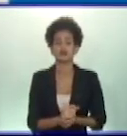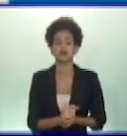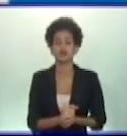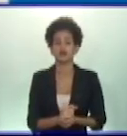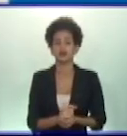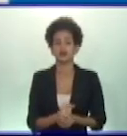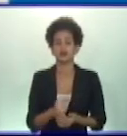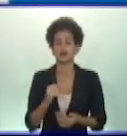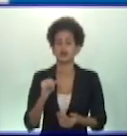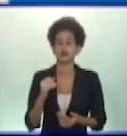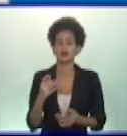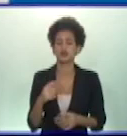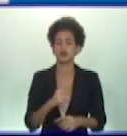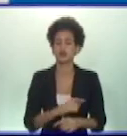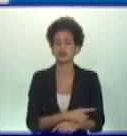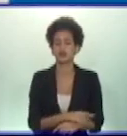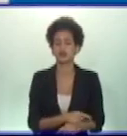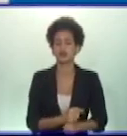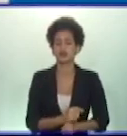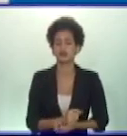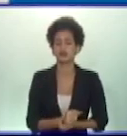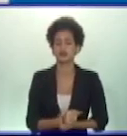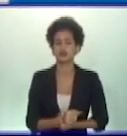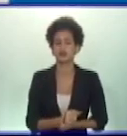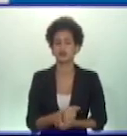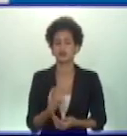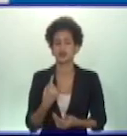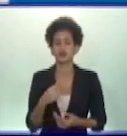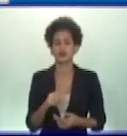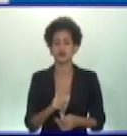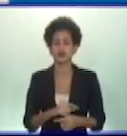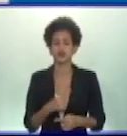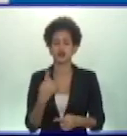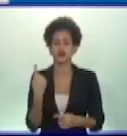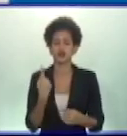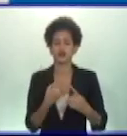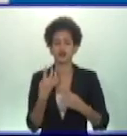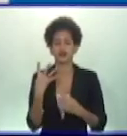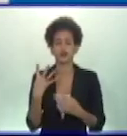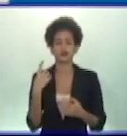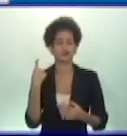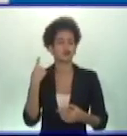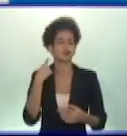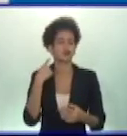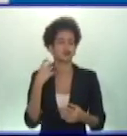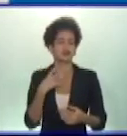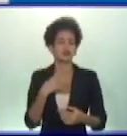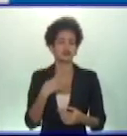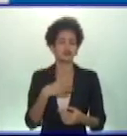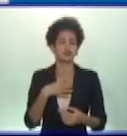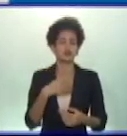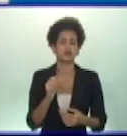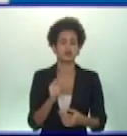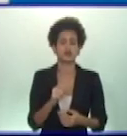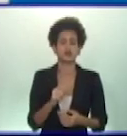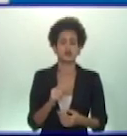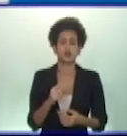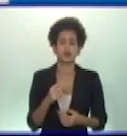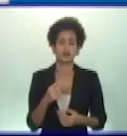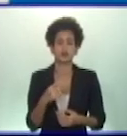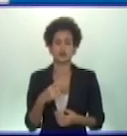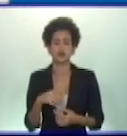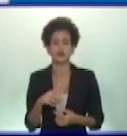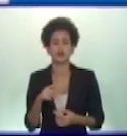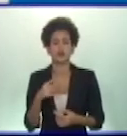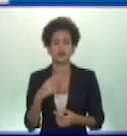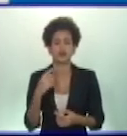4 años, se convierten en otro día. Por lo tanto, cada 4 años tenemos un año bisiesto de 366 días y es